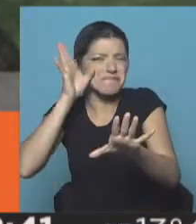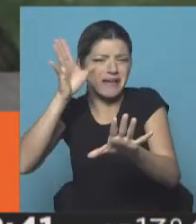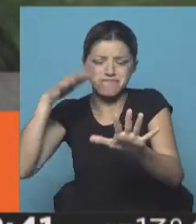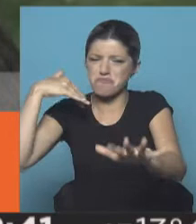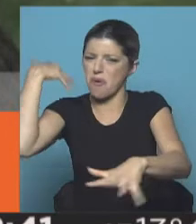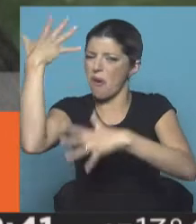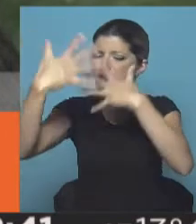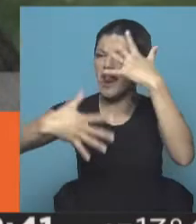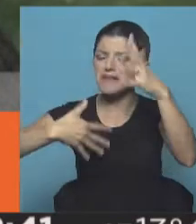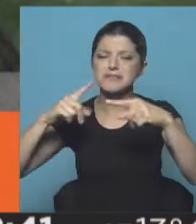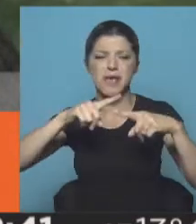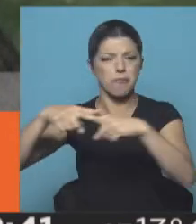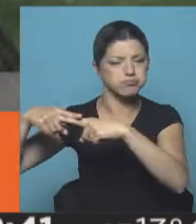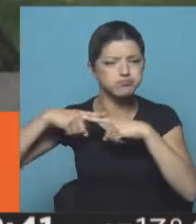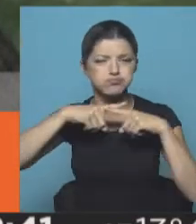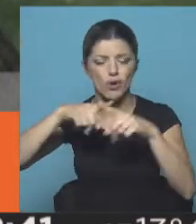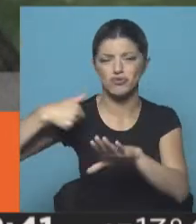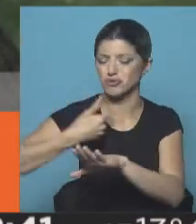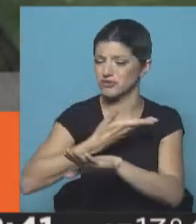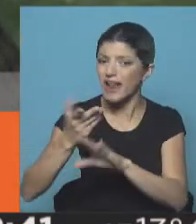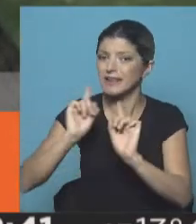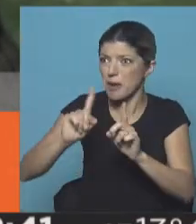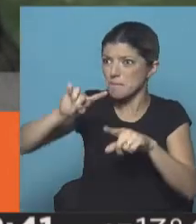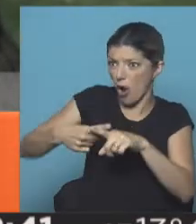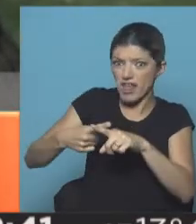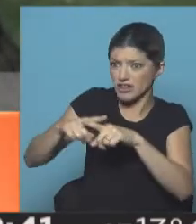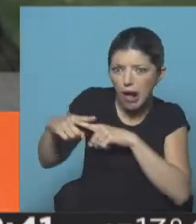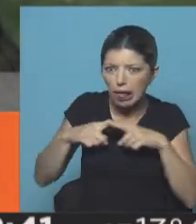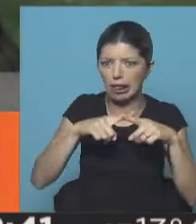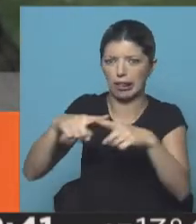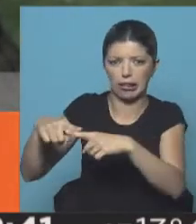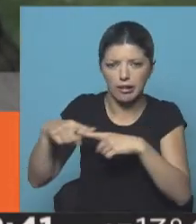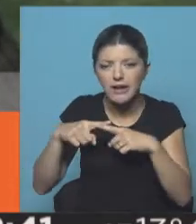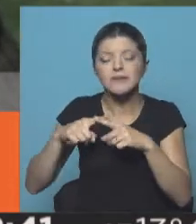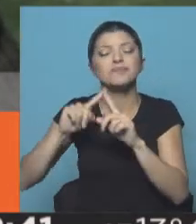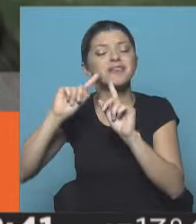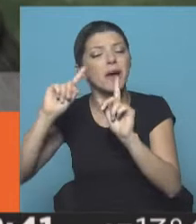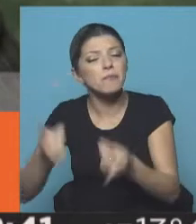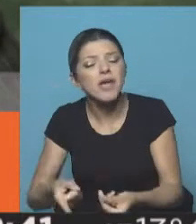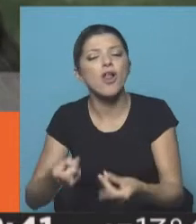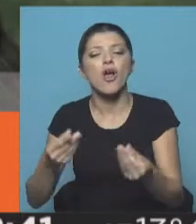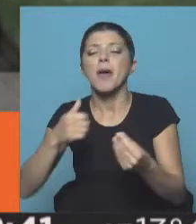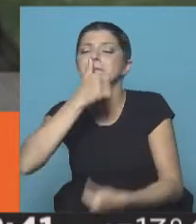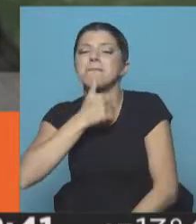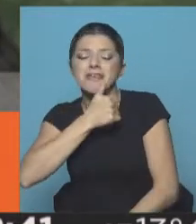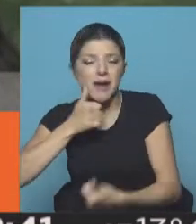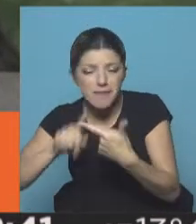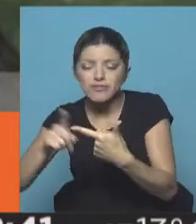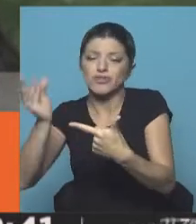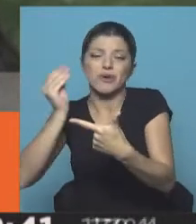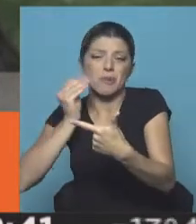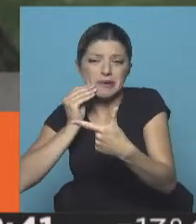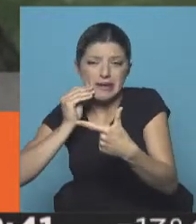la confrontación social y política y una grave escasez de medicinas y